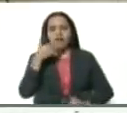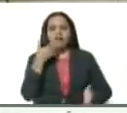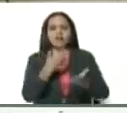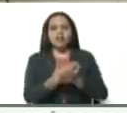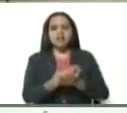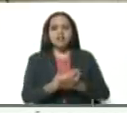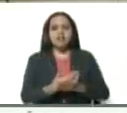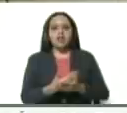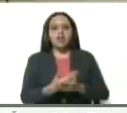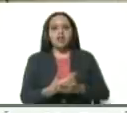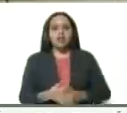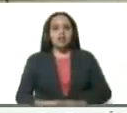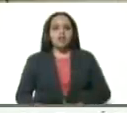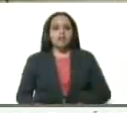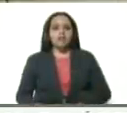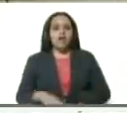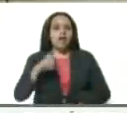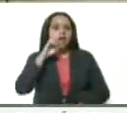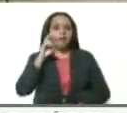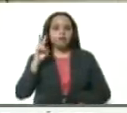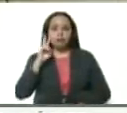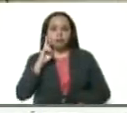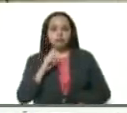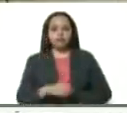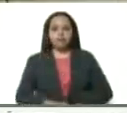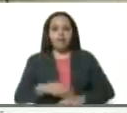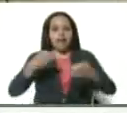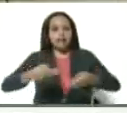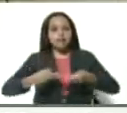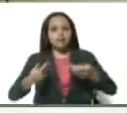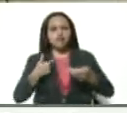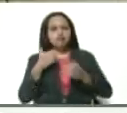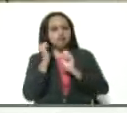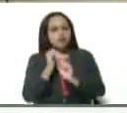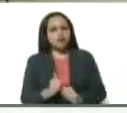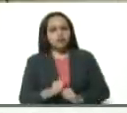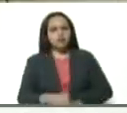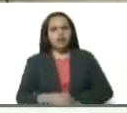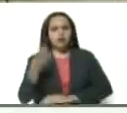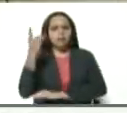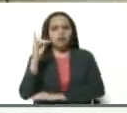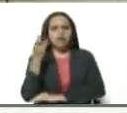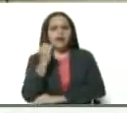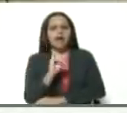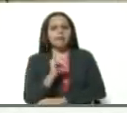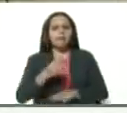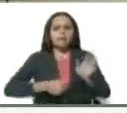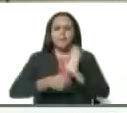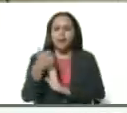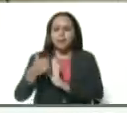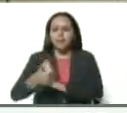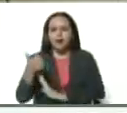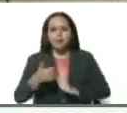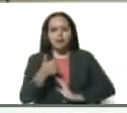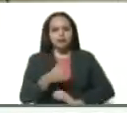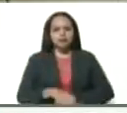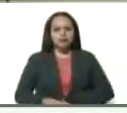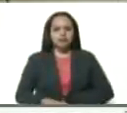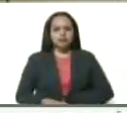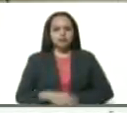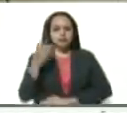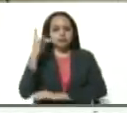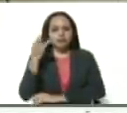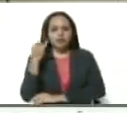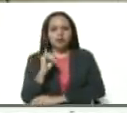Ayma. Siempre creo, estoy seguro, que en Bolivia fueron muchos más. En Bolivia se